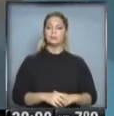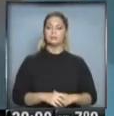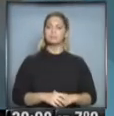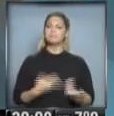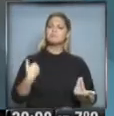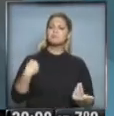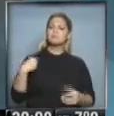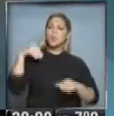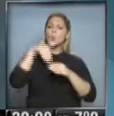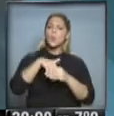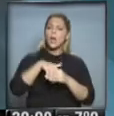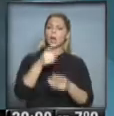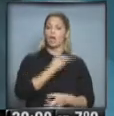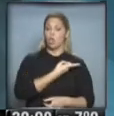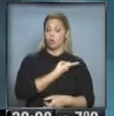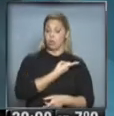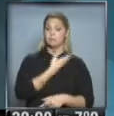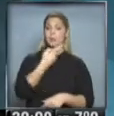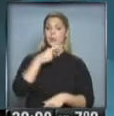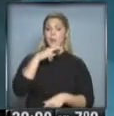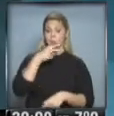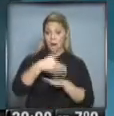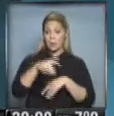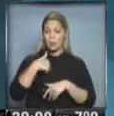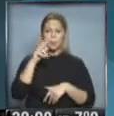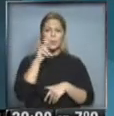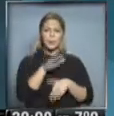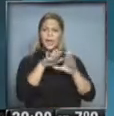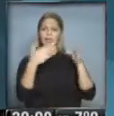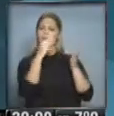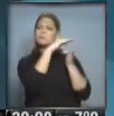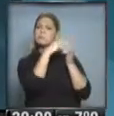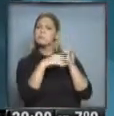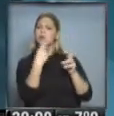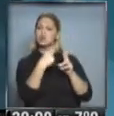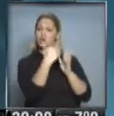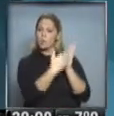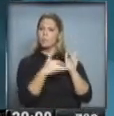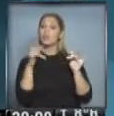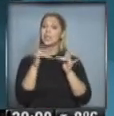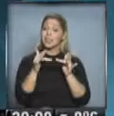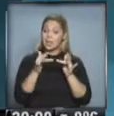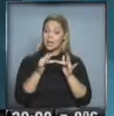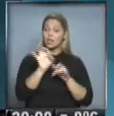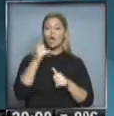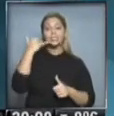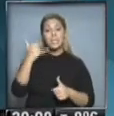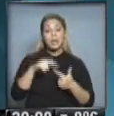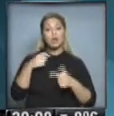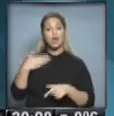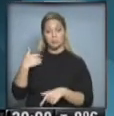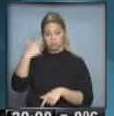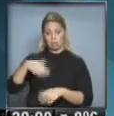donde voto a partir del viernes se podrán consultar los padrones definitivos vía internet por teléfono o personalmente